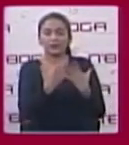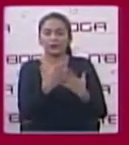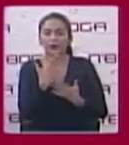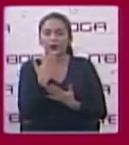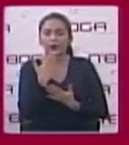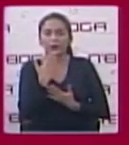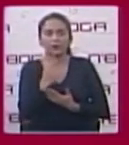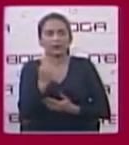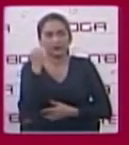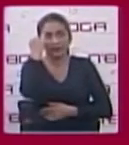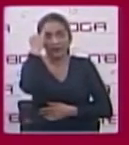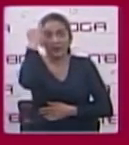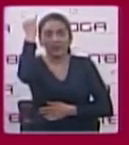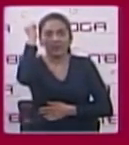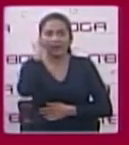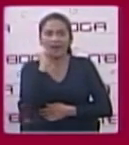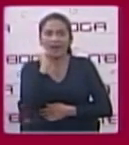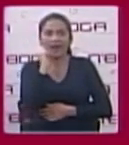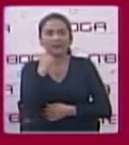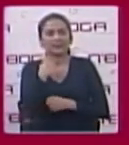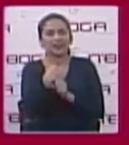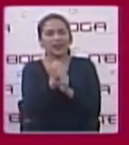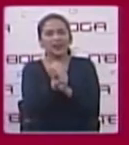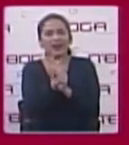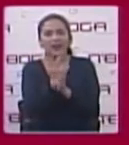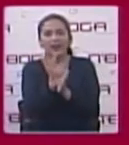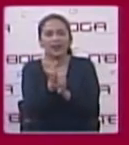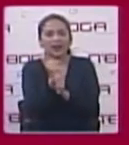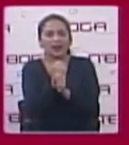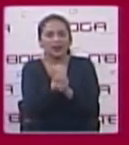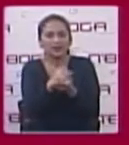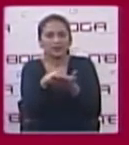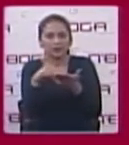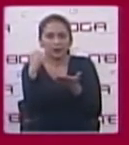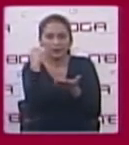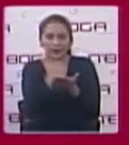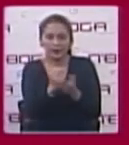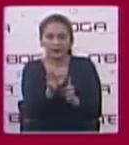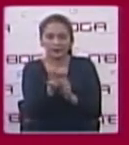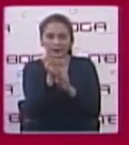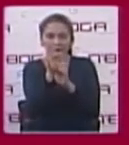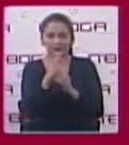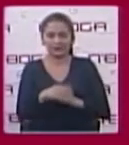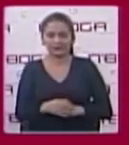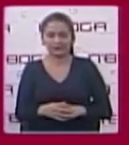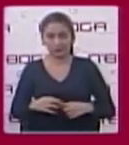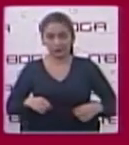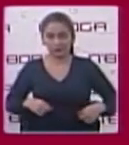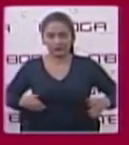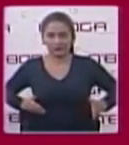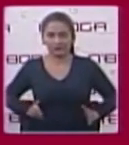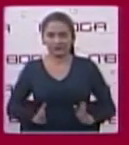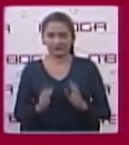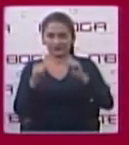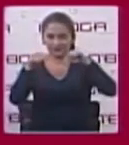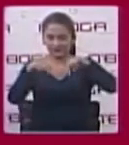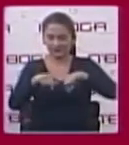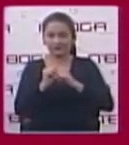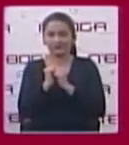fue el proceso de creación de esta marca? A ver, como sarumeña innata pues, y apasionada del